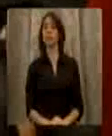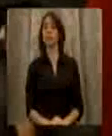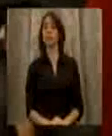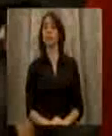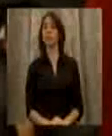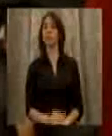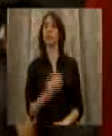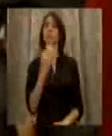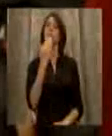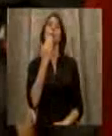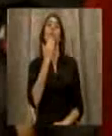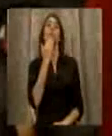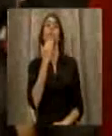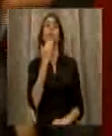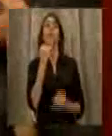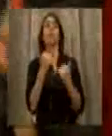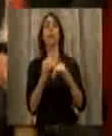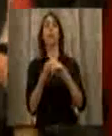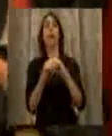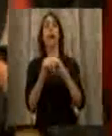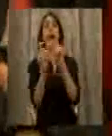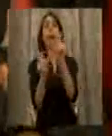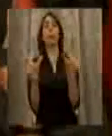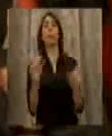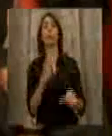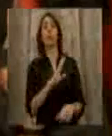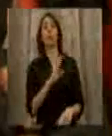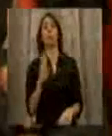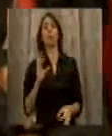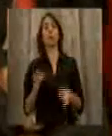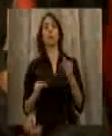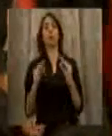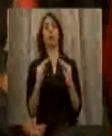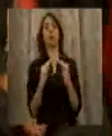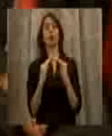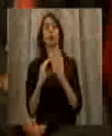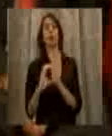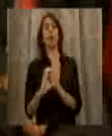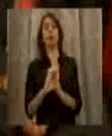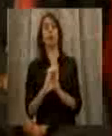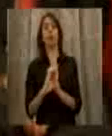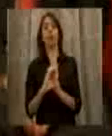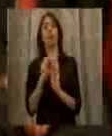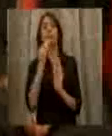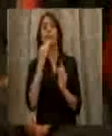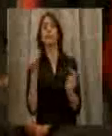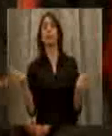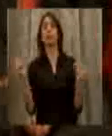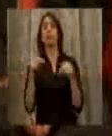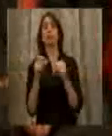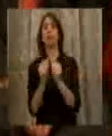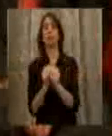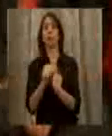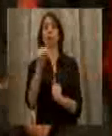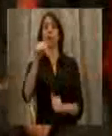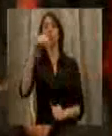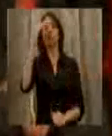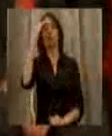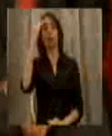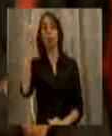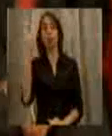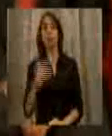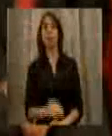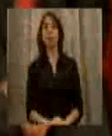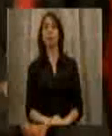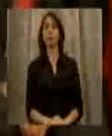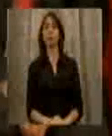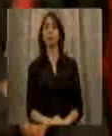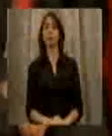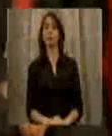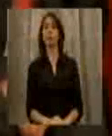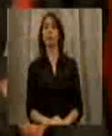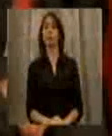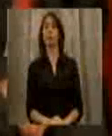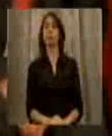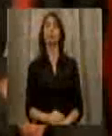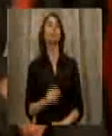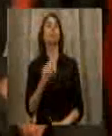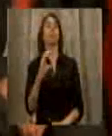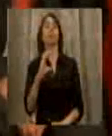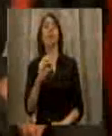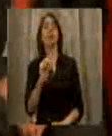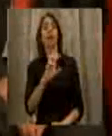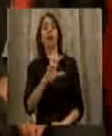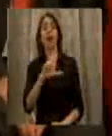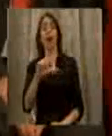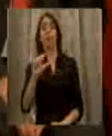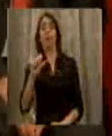también los amigos miembros del Tribunal Constitucional que también nos acompañan en el día de hoy, los capellanes